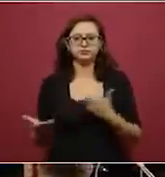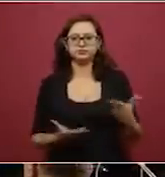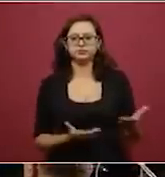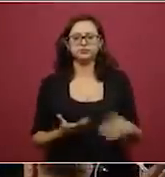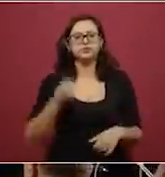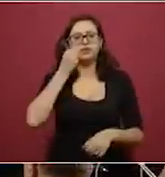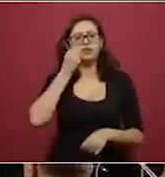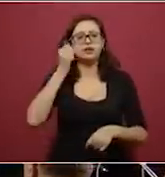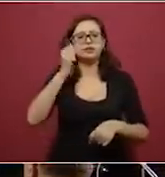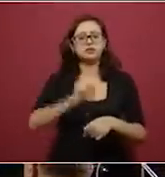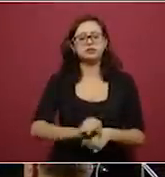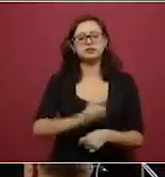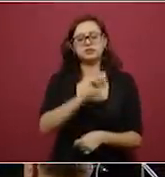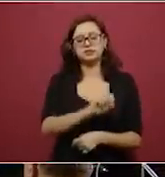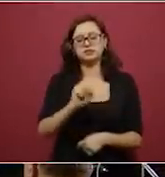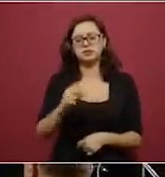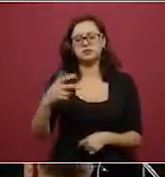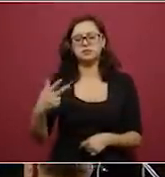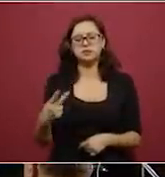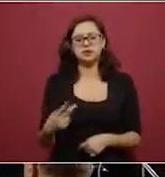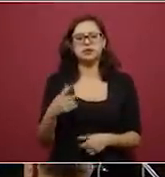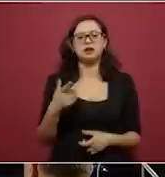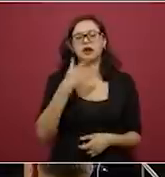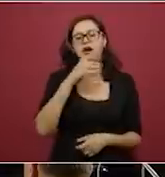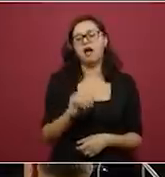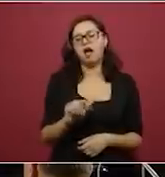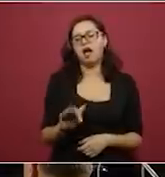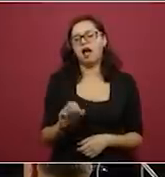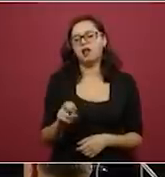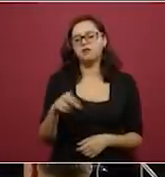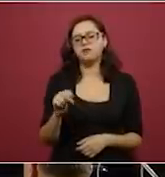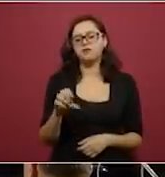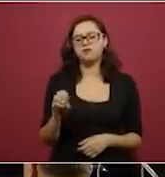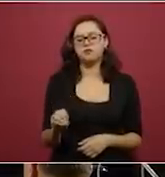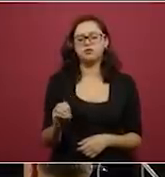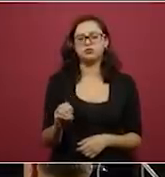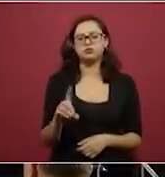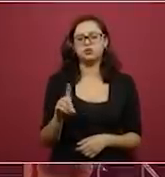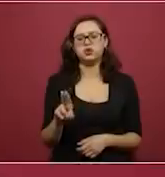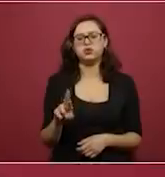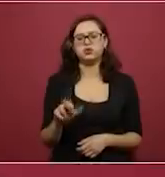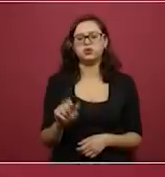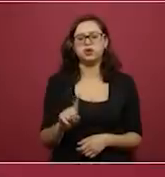al secretario de seguridad pública alfonso durazo para que el de introducción